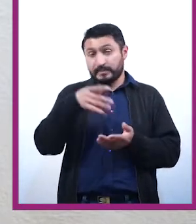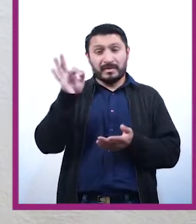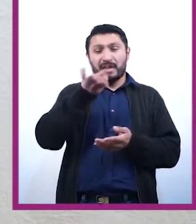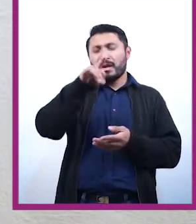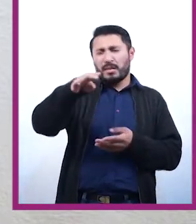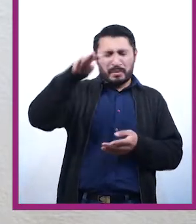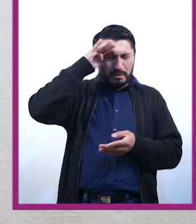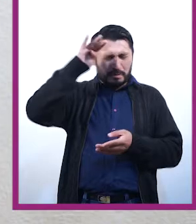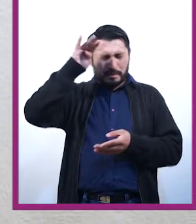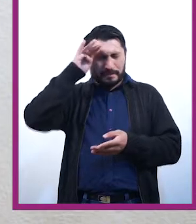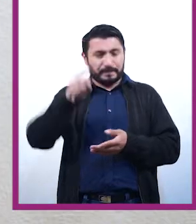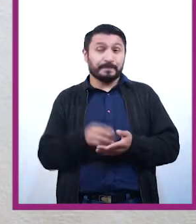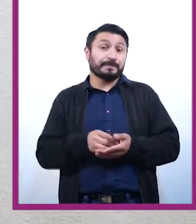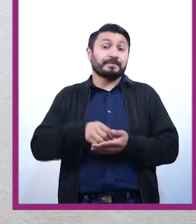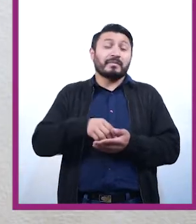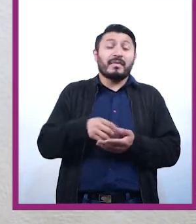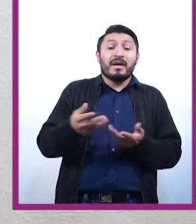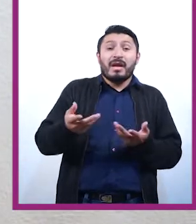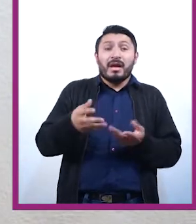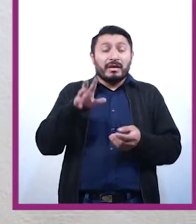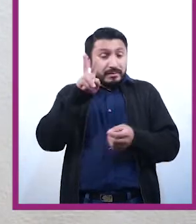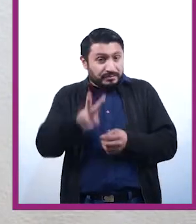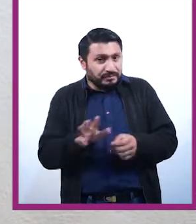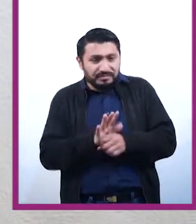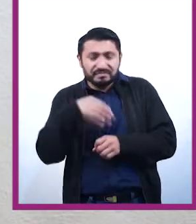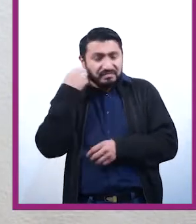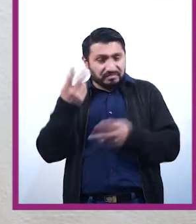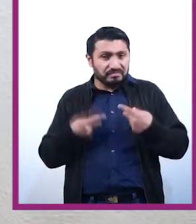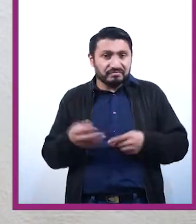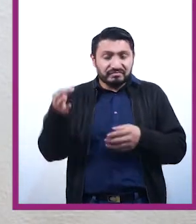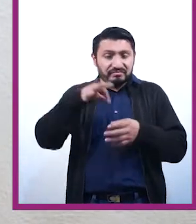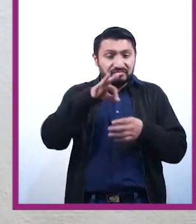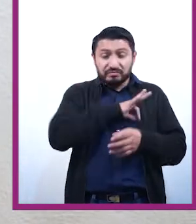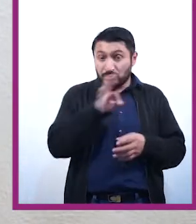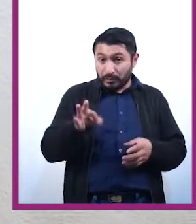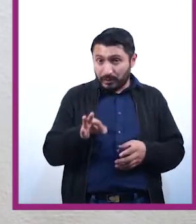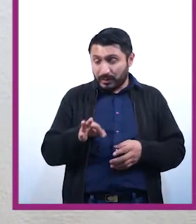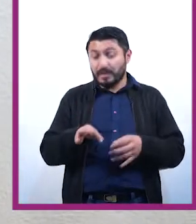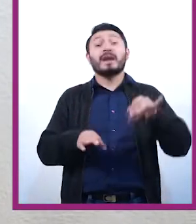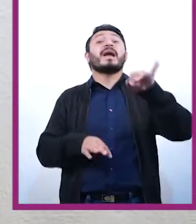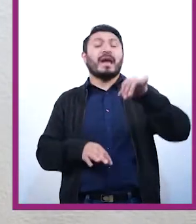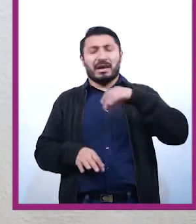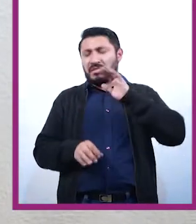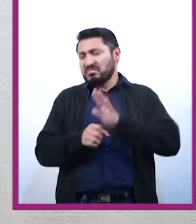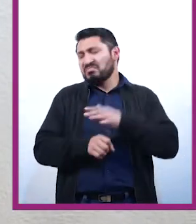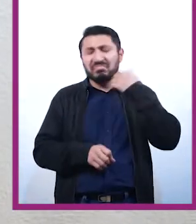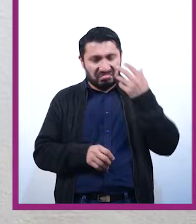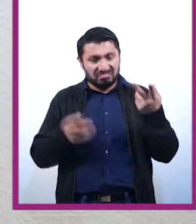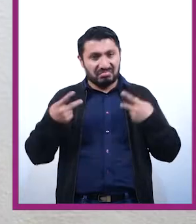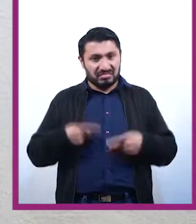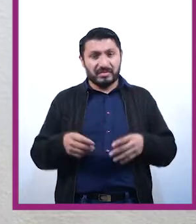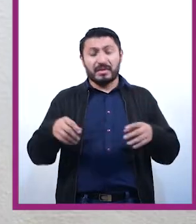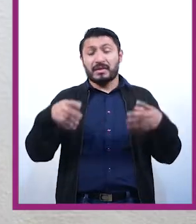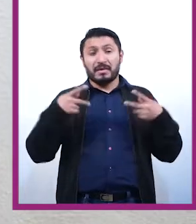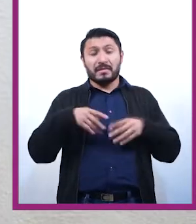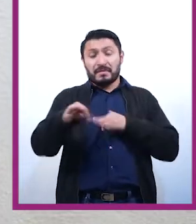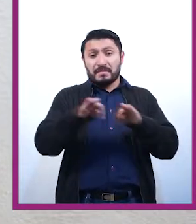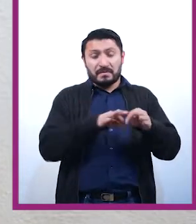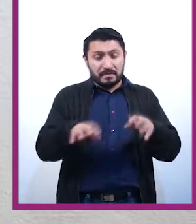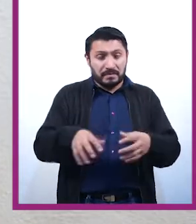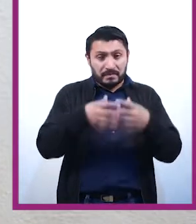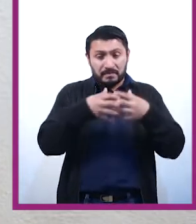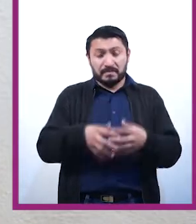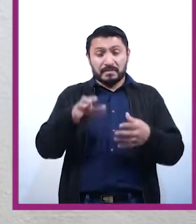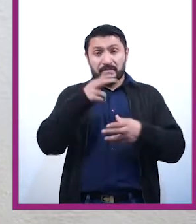Seguramente te estás preguntando, ¿en verdad cualquier persona puede invertir? Pues sí, cualquier persona, desde los obreros hasta